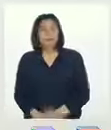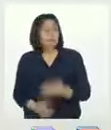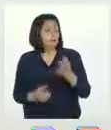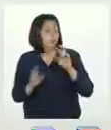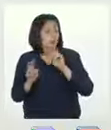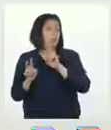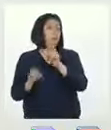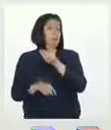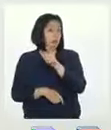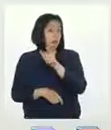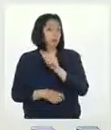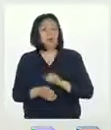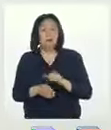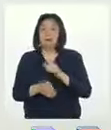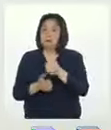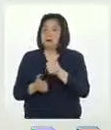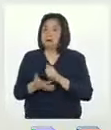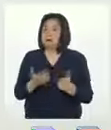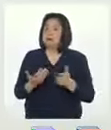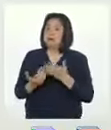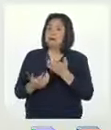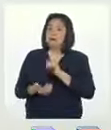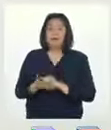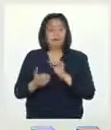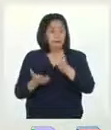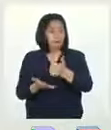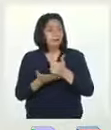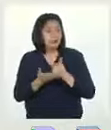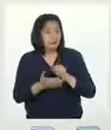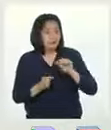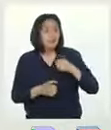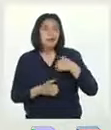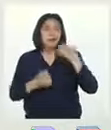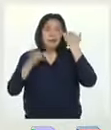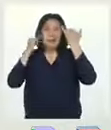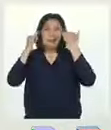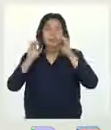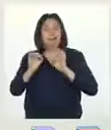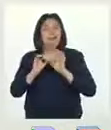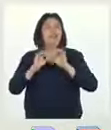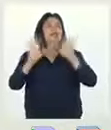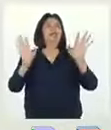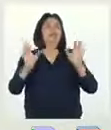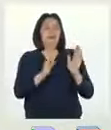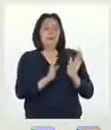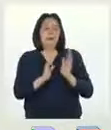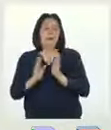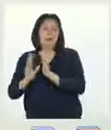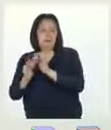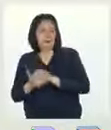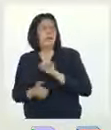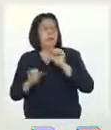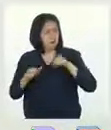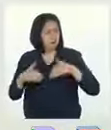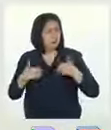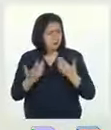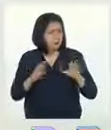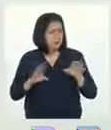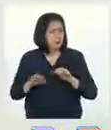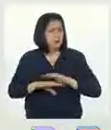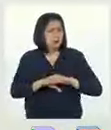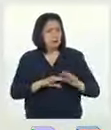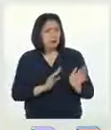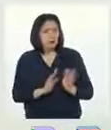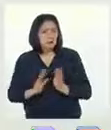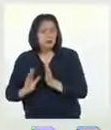Como ven, este ejercicio es sencillo y nos ayuda a tener las ideas más claras y ordenadas para poder hacer nuestro